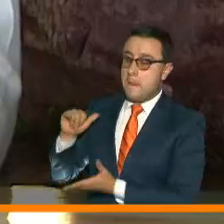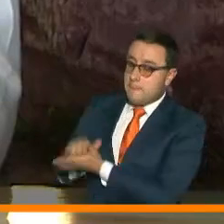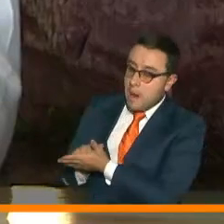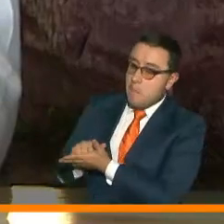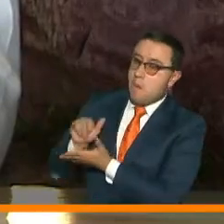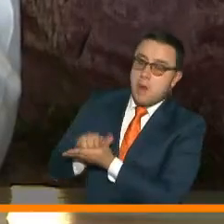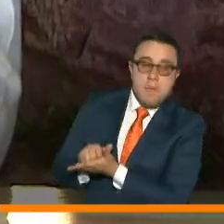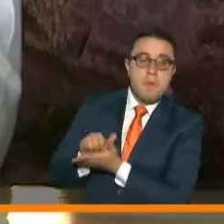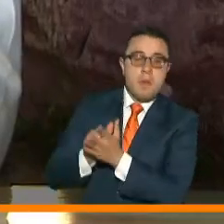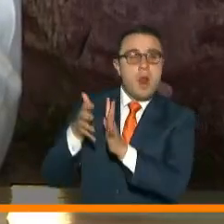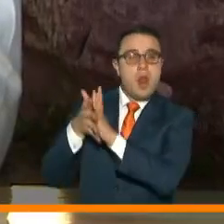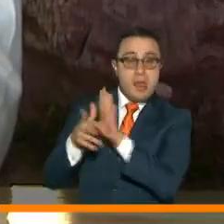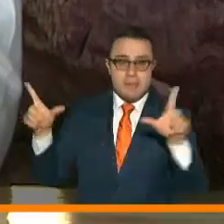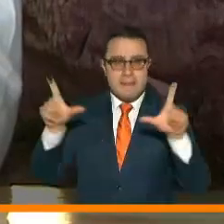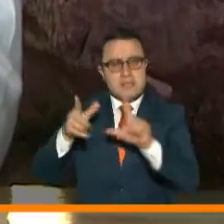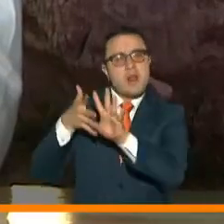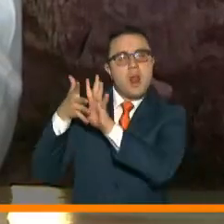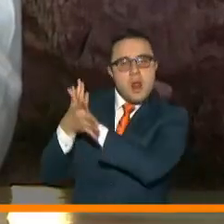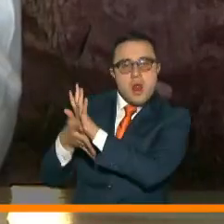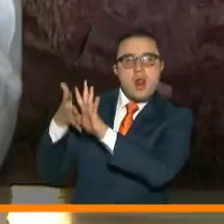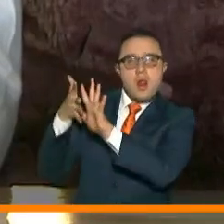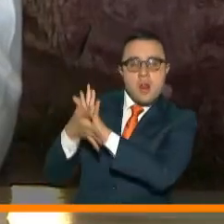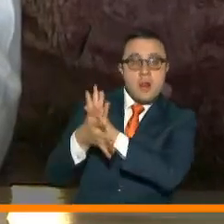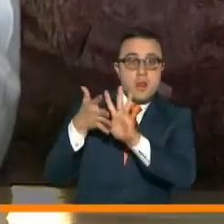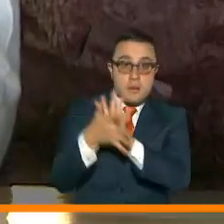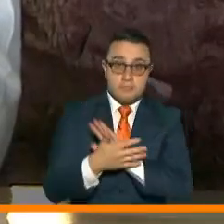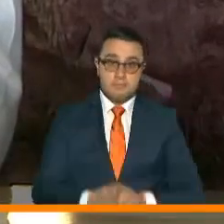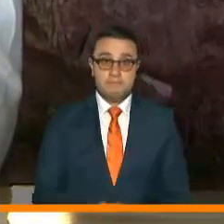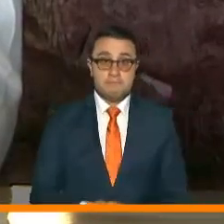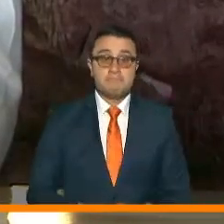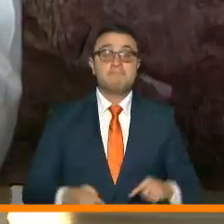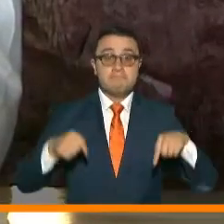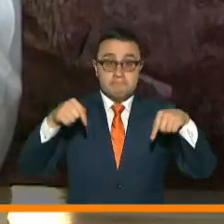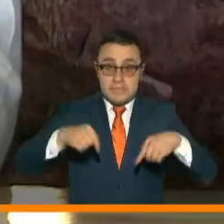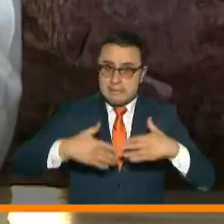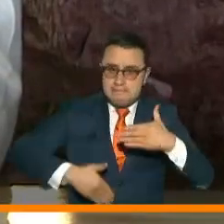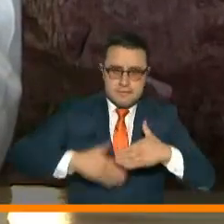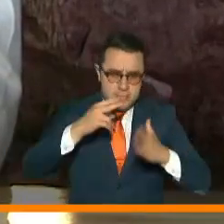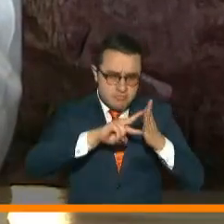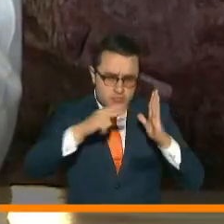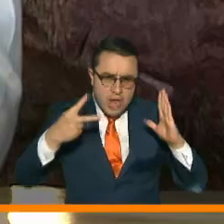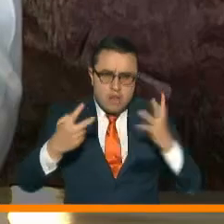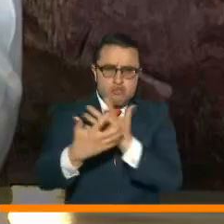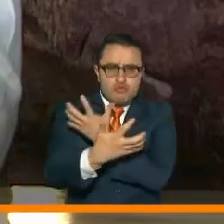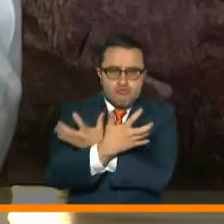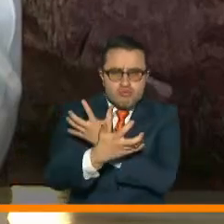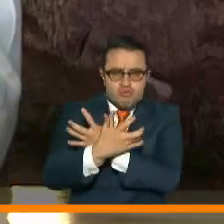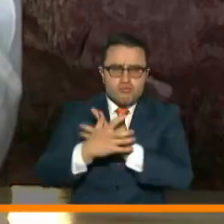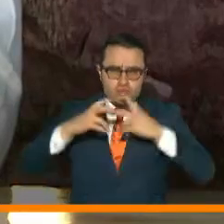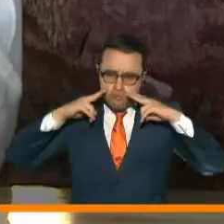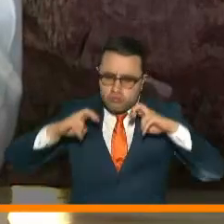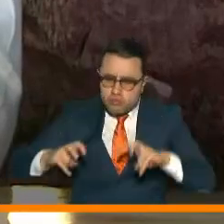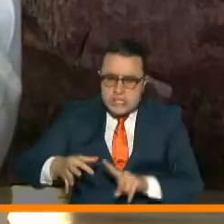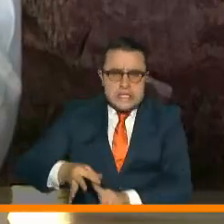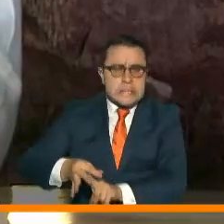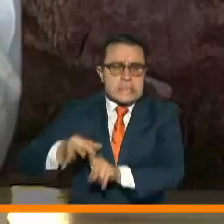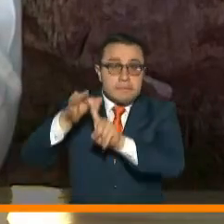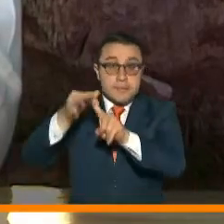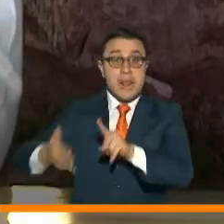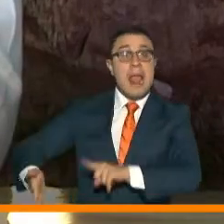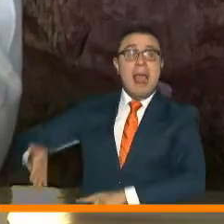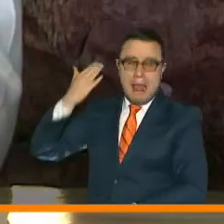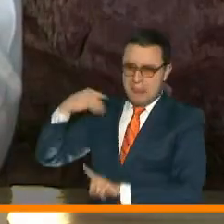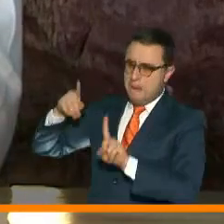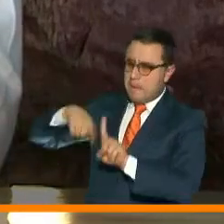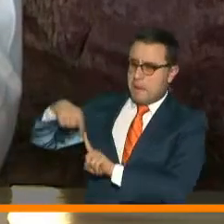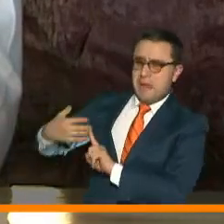este programa, nosotros empezamos un ejercicio técnico científico especializado meses atrás